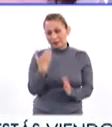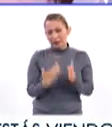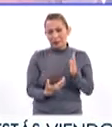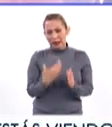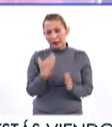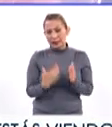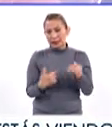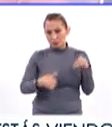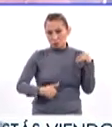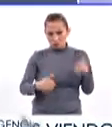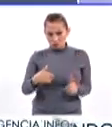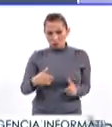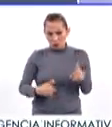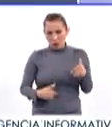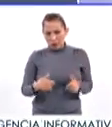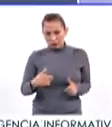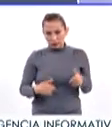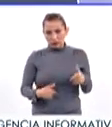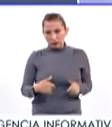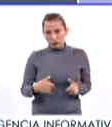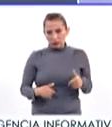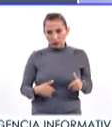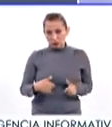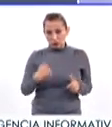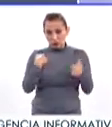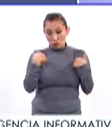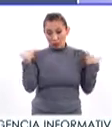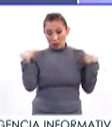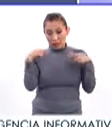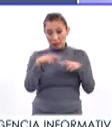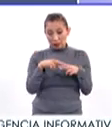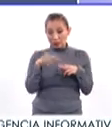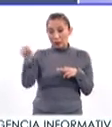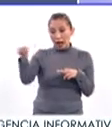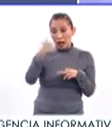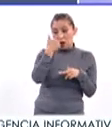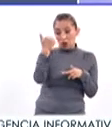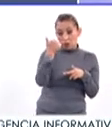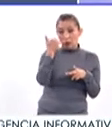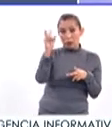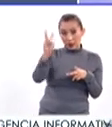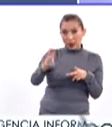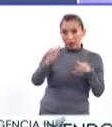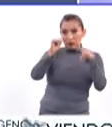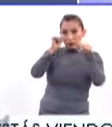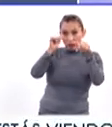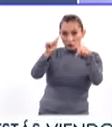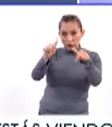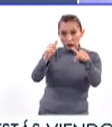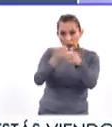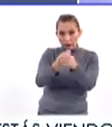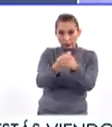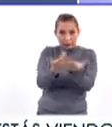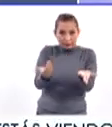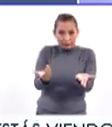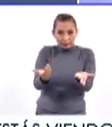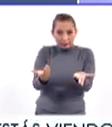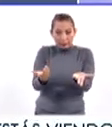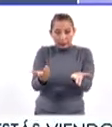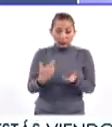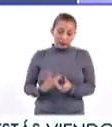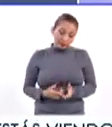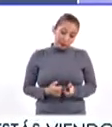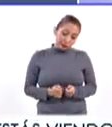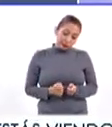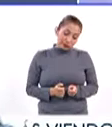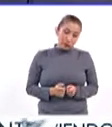es molesto. Claro, para ti como maestra, ¿no? Para mí como maestra, para los alumnos que realmente están poniendo atención. Claro.